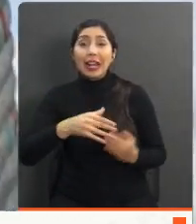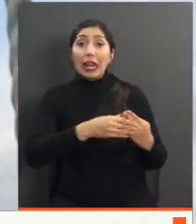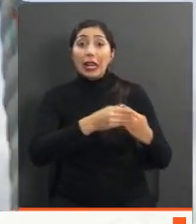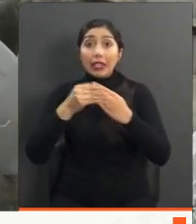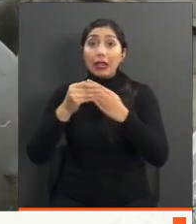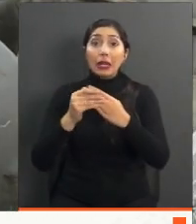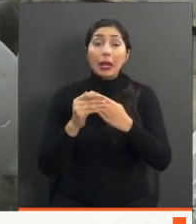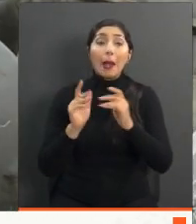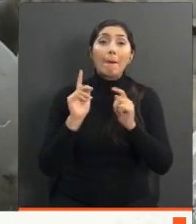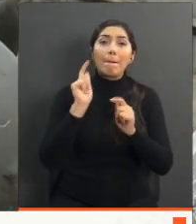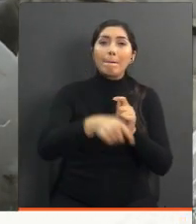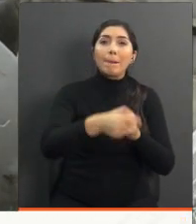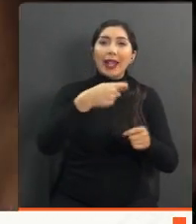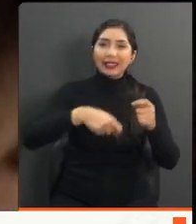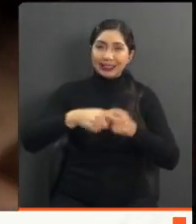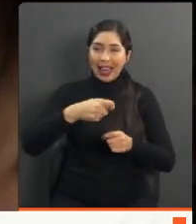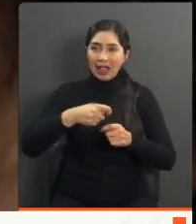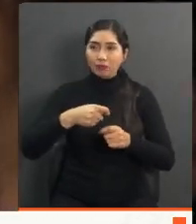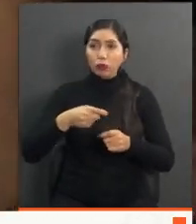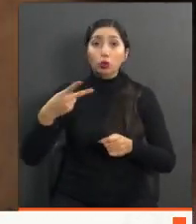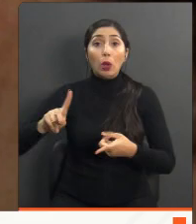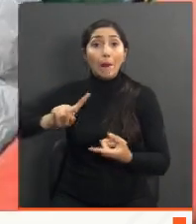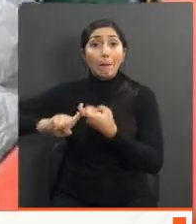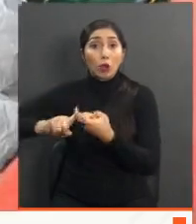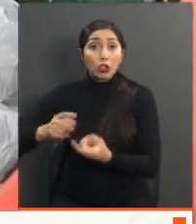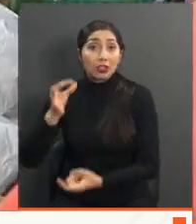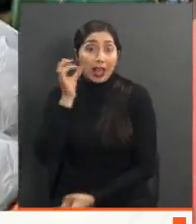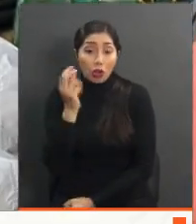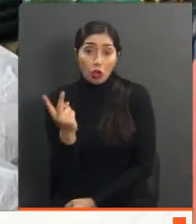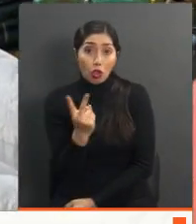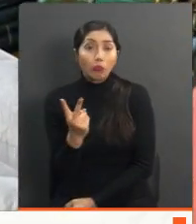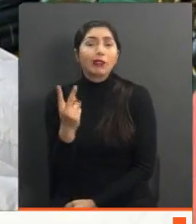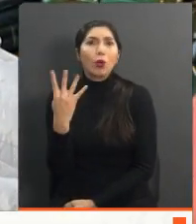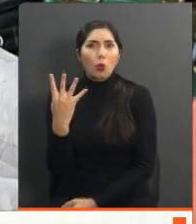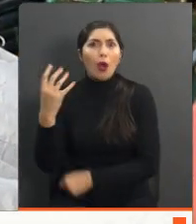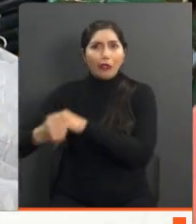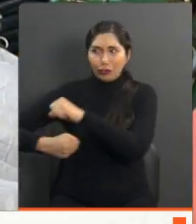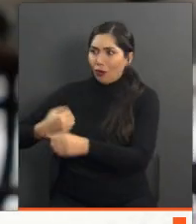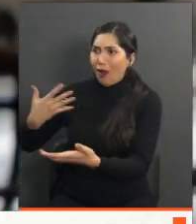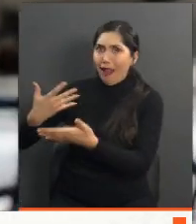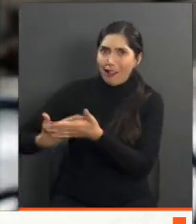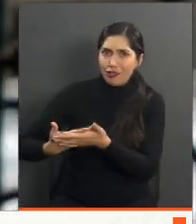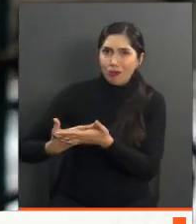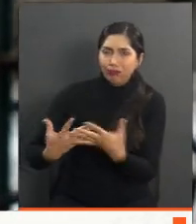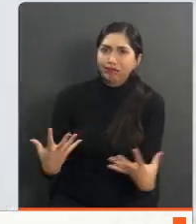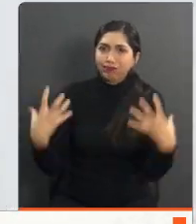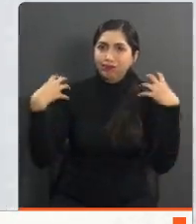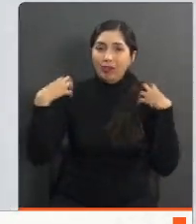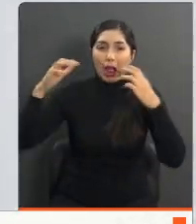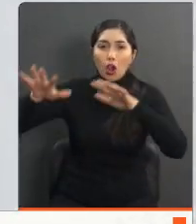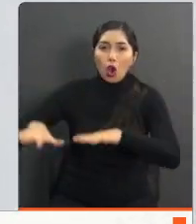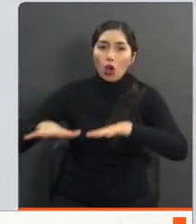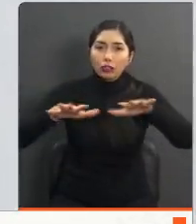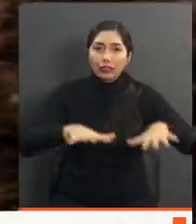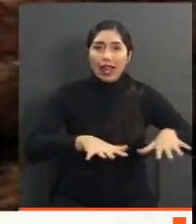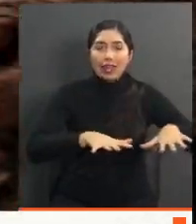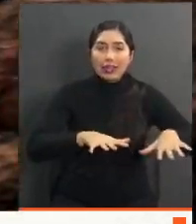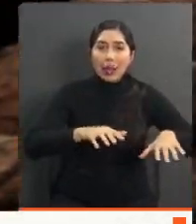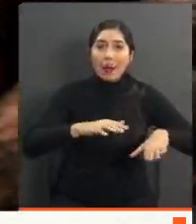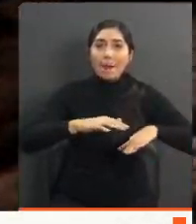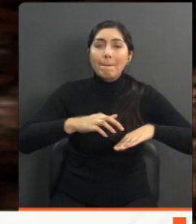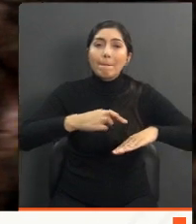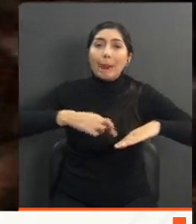quien junto a su esposa katia se dedican hace cuatro años a la limpieza de las costas de la patagonia cambiaron la extracción de especies y